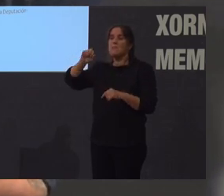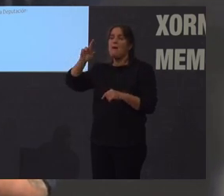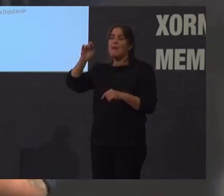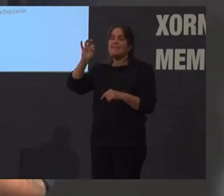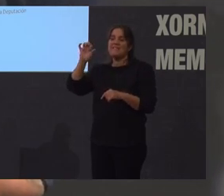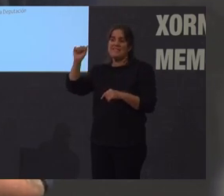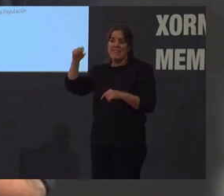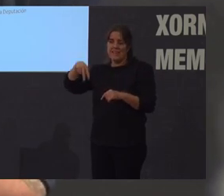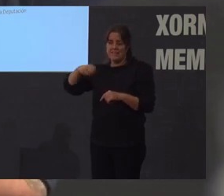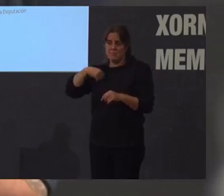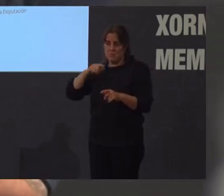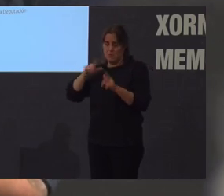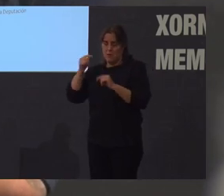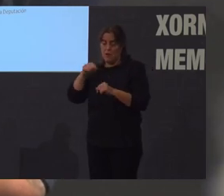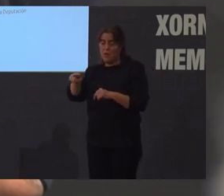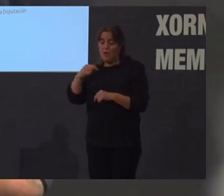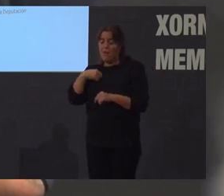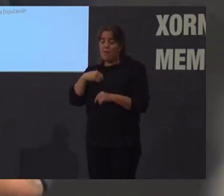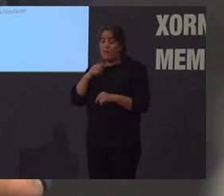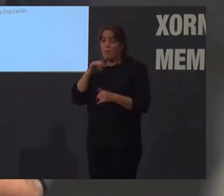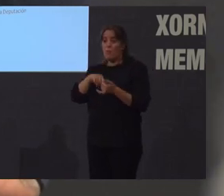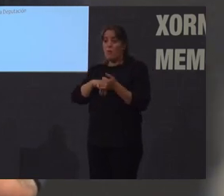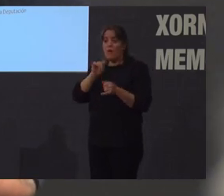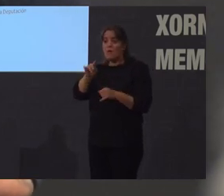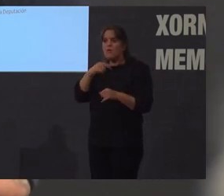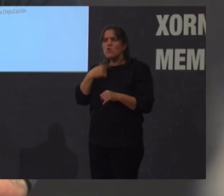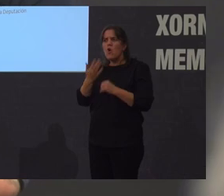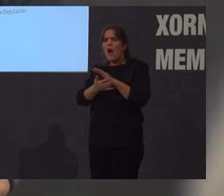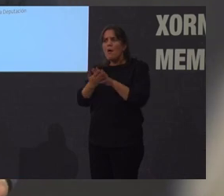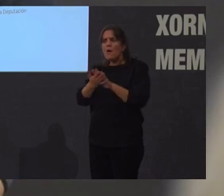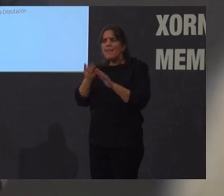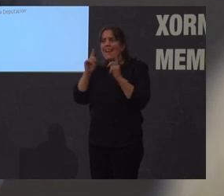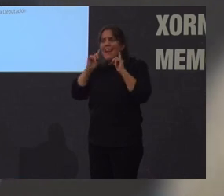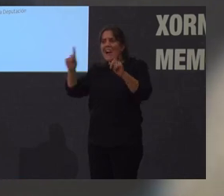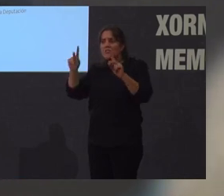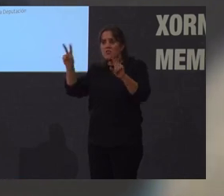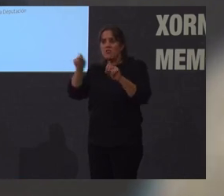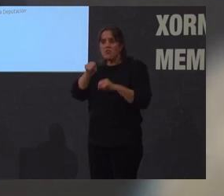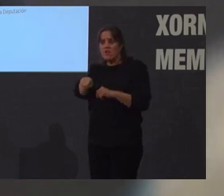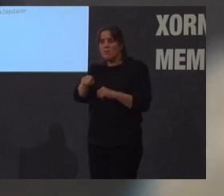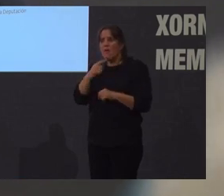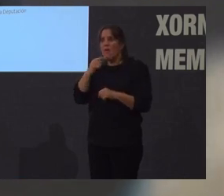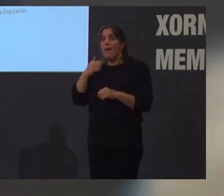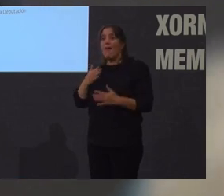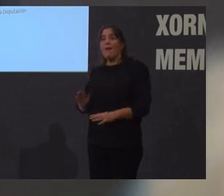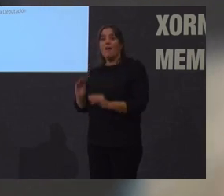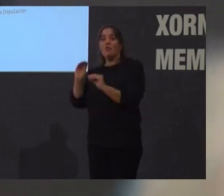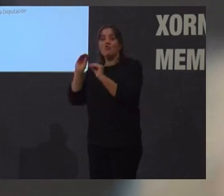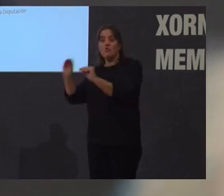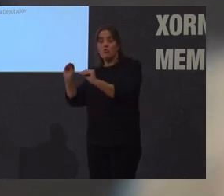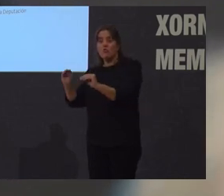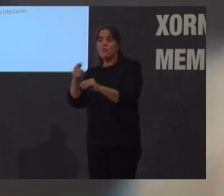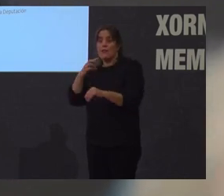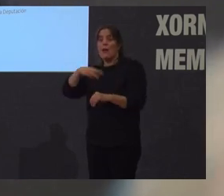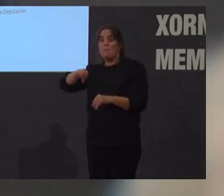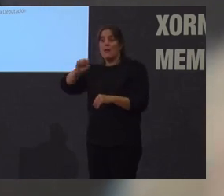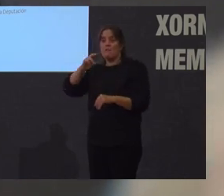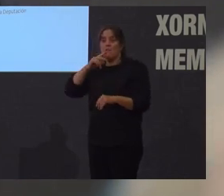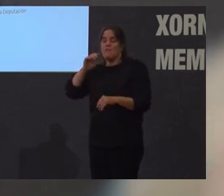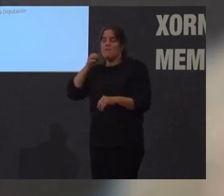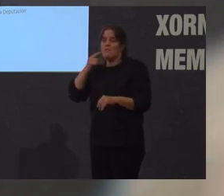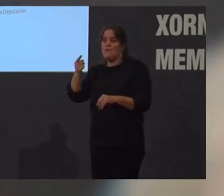Marsans. Pues Enrique Marsans Coma, ¿no? Entonces, cuando yo hablé de ese caso, La hija de Marsans